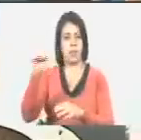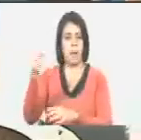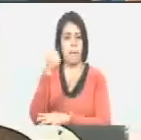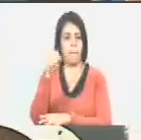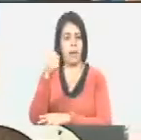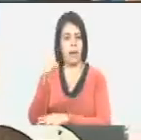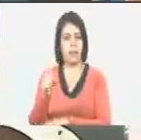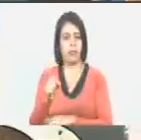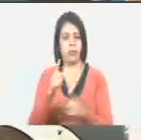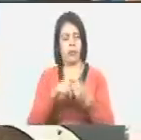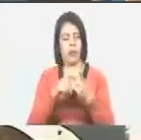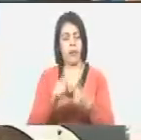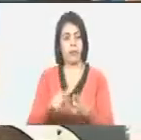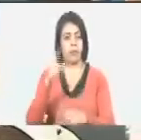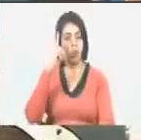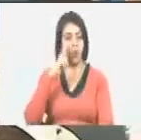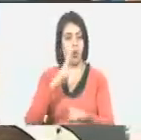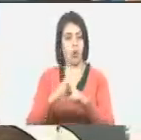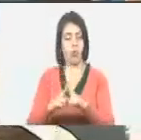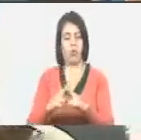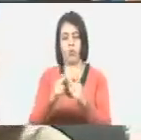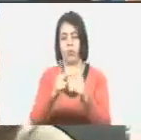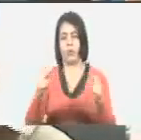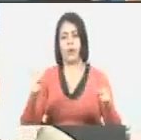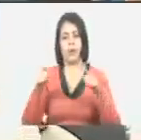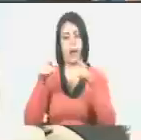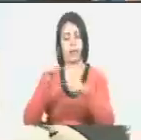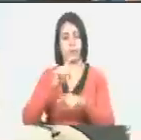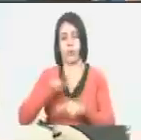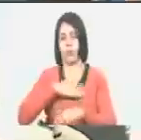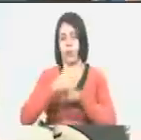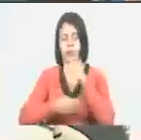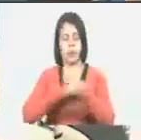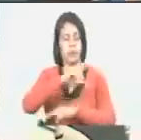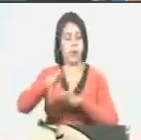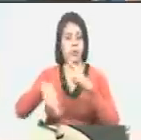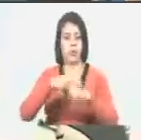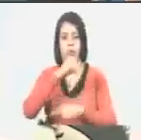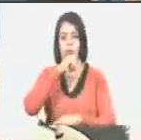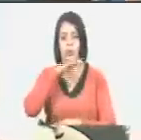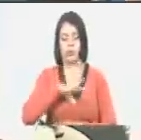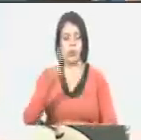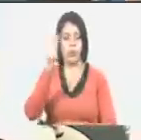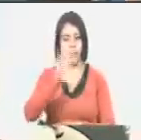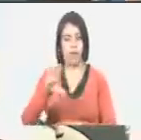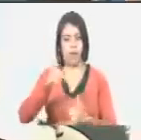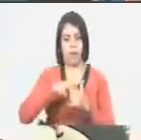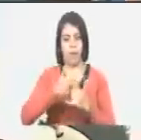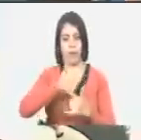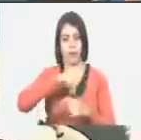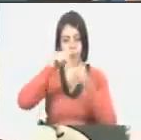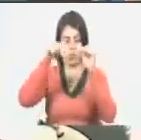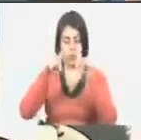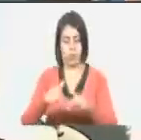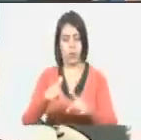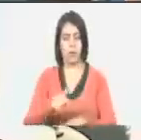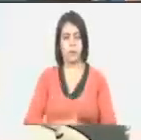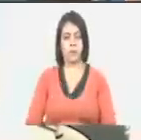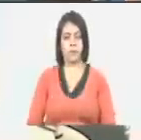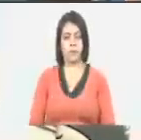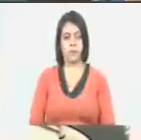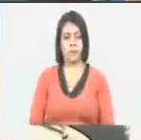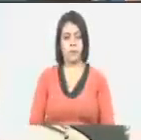pesos, una pensión y un reconocimiento público. Eso no puede pasar más nunca en la historia de Venezuela y para eso nosotros estamos acá.